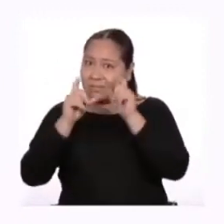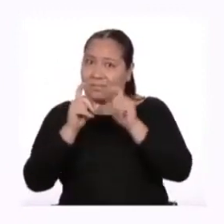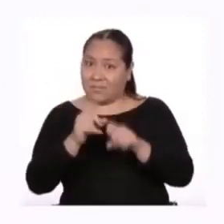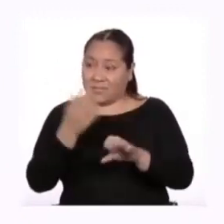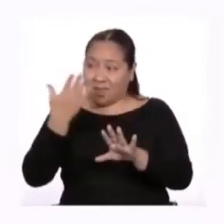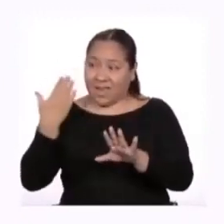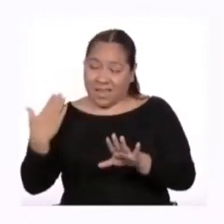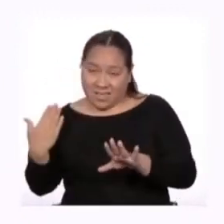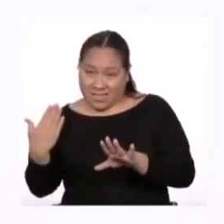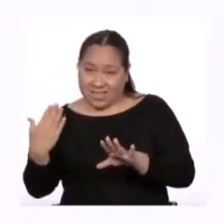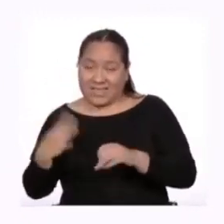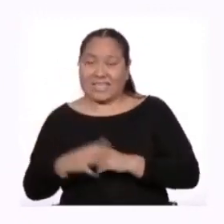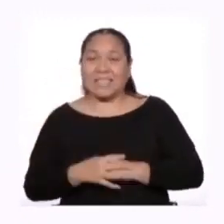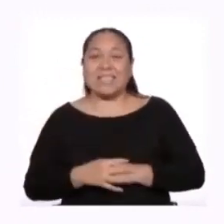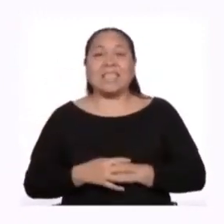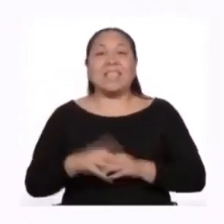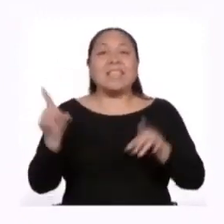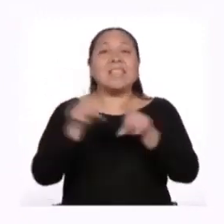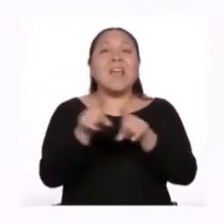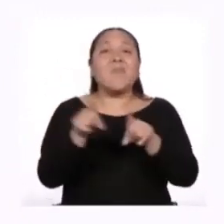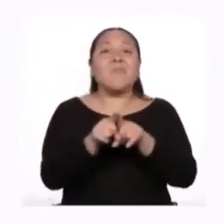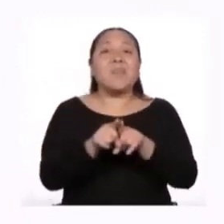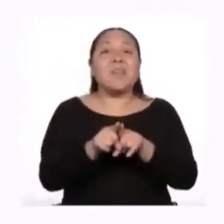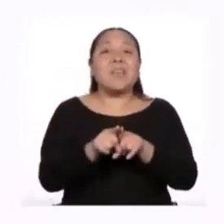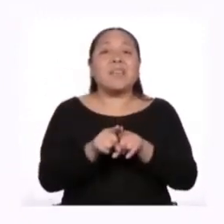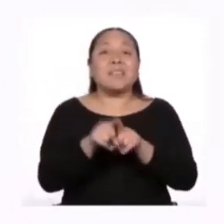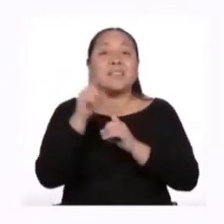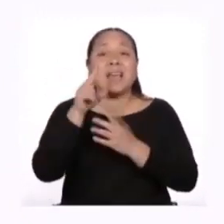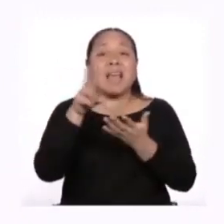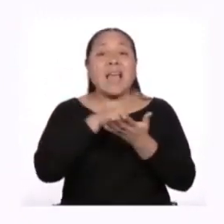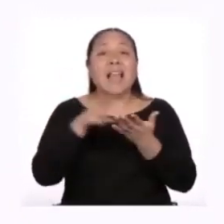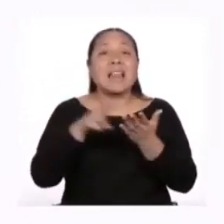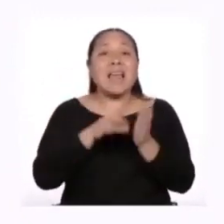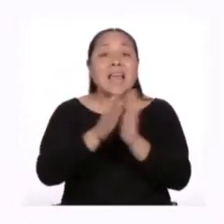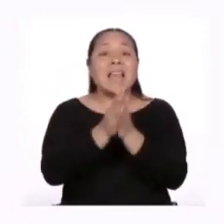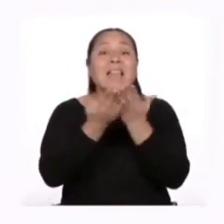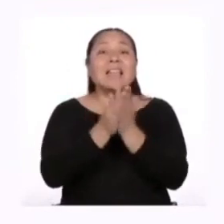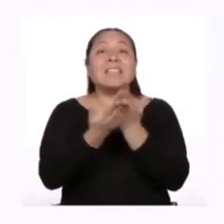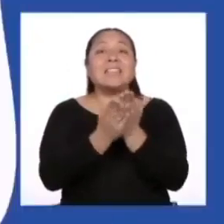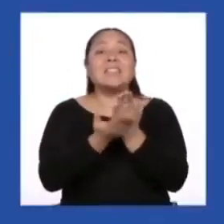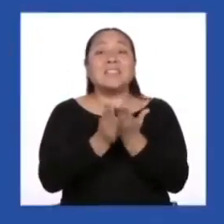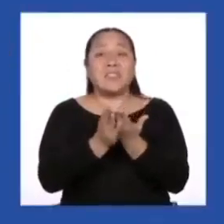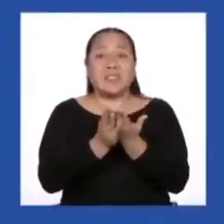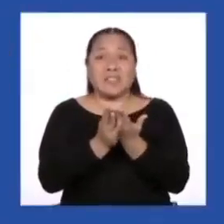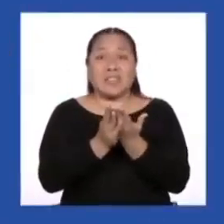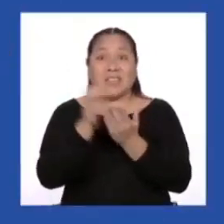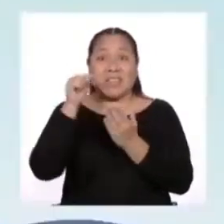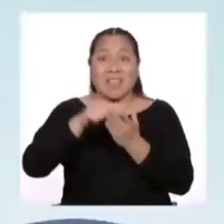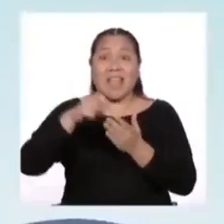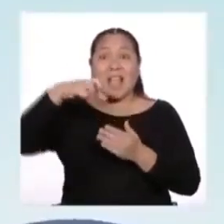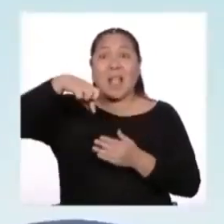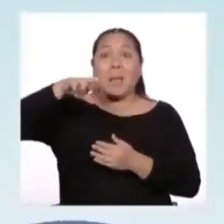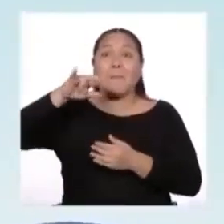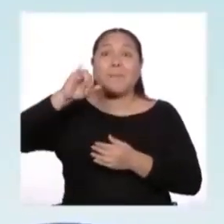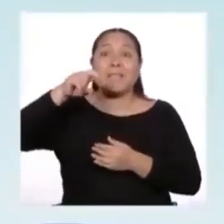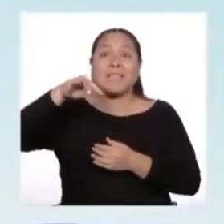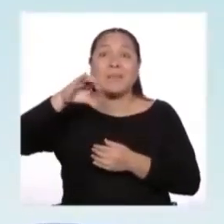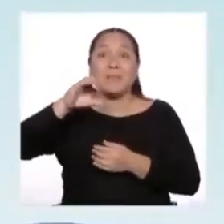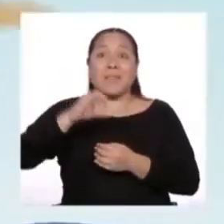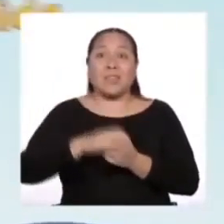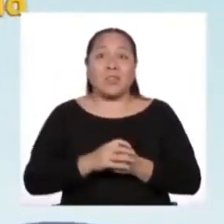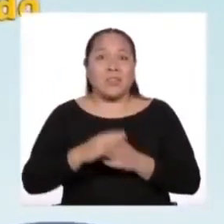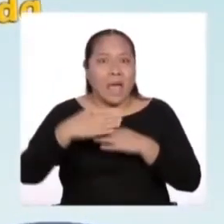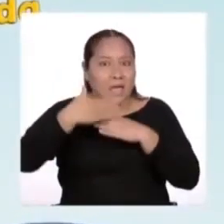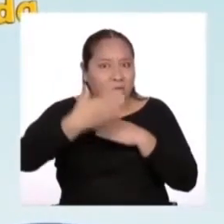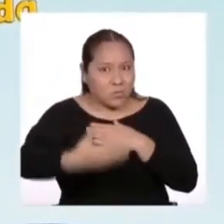dejamos al inicio del programa, sino también en leer la obra de nuestro buen amigo Antoine. Luego de leer la obra,